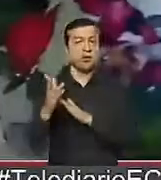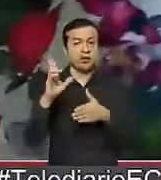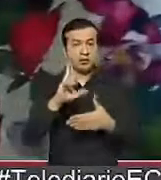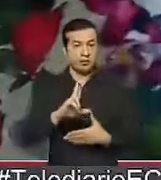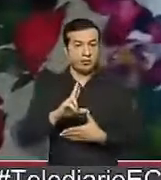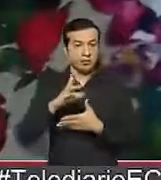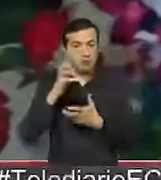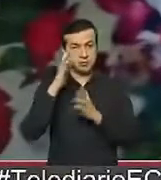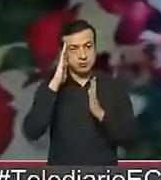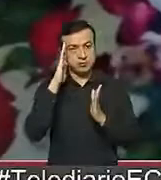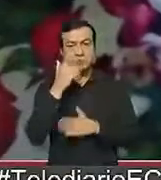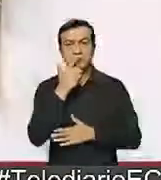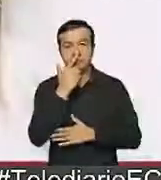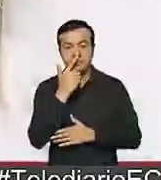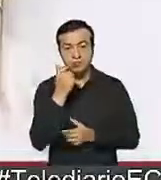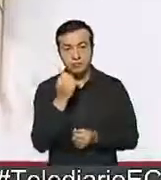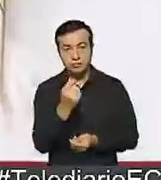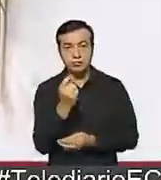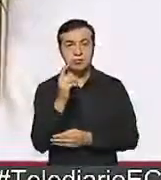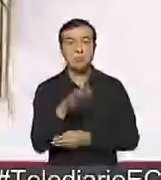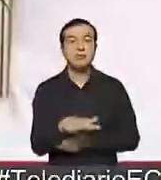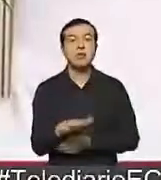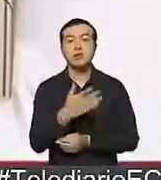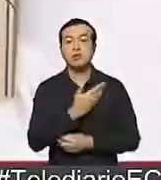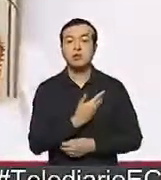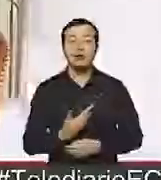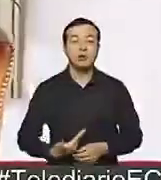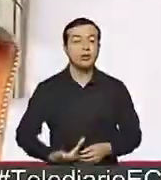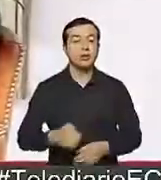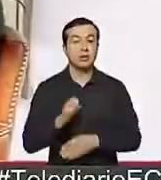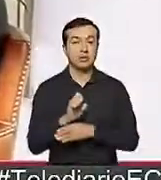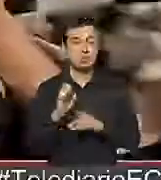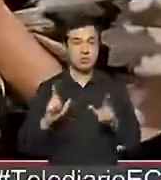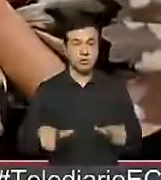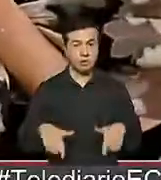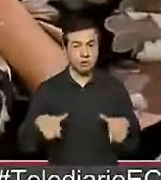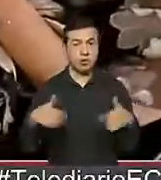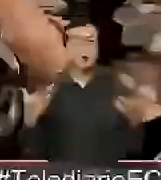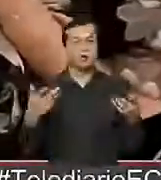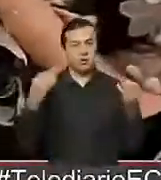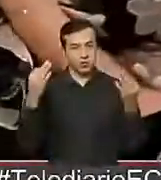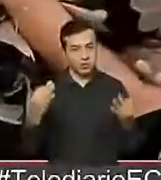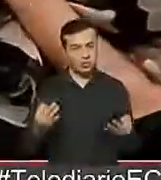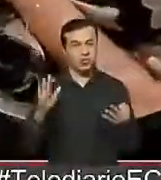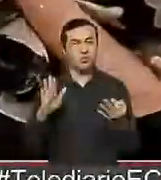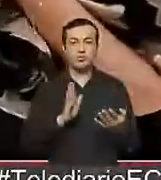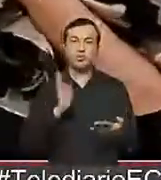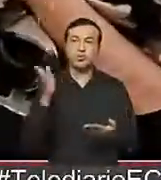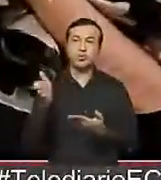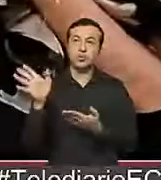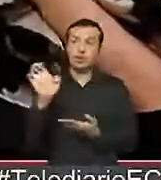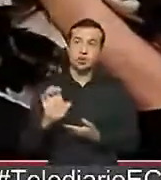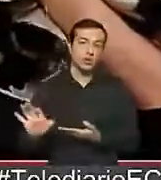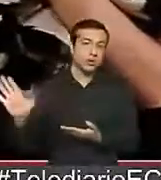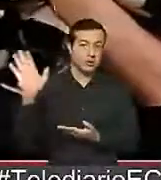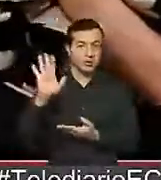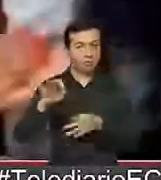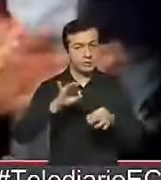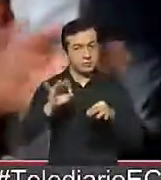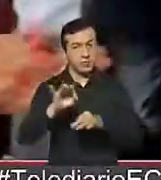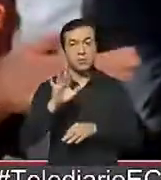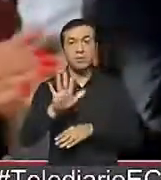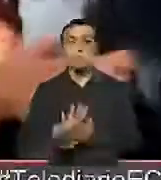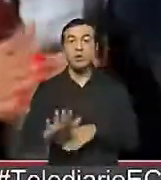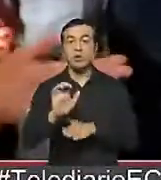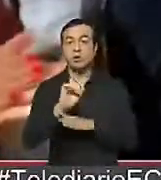sus principales intereses. Hasta este lugar llegó el presidente de la República, Lenín Moreno, a propósito de su gira en Europa para explicar cómo el